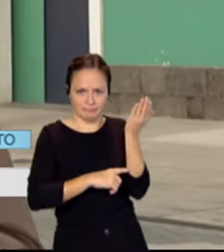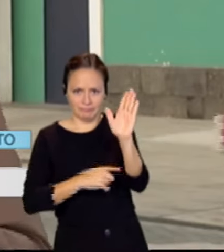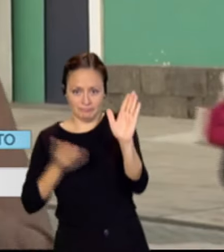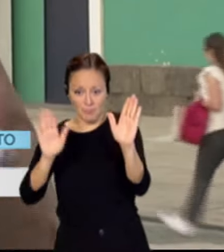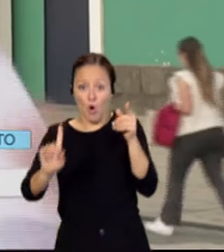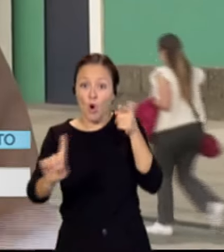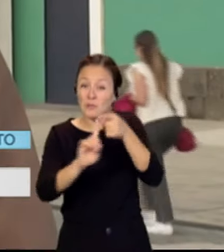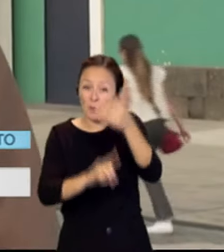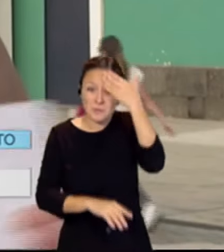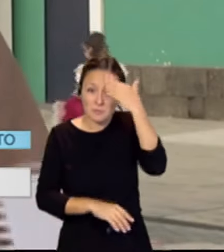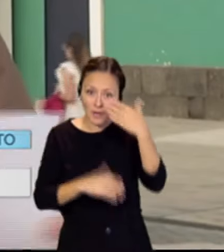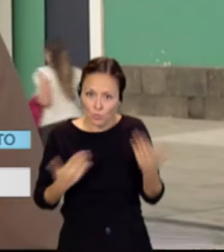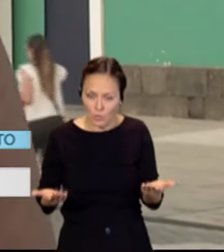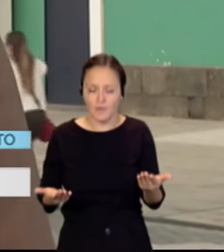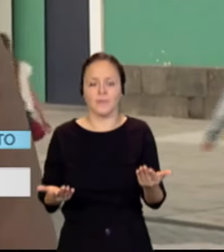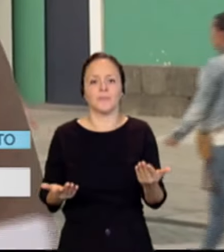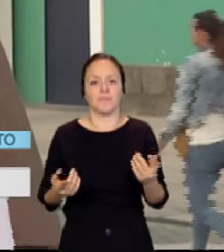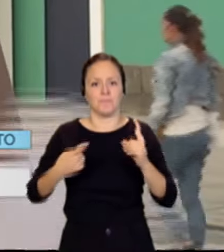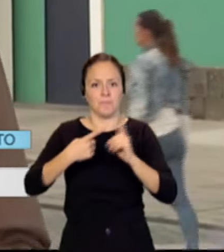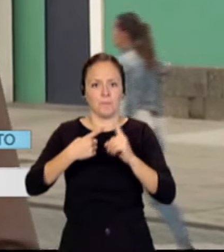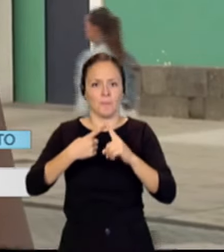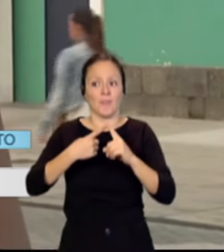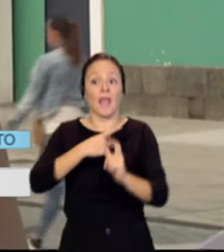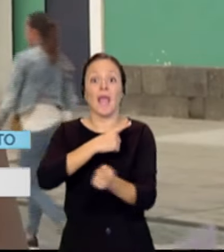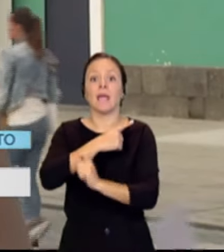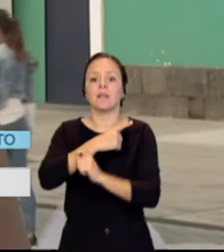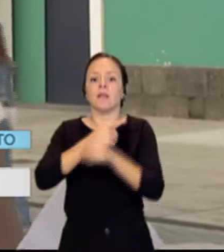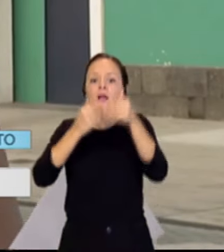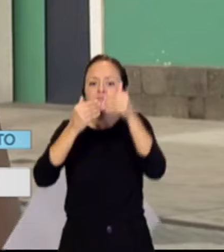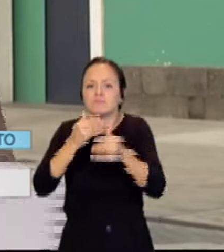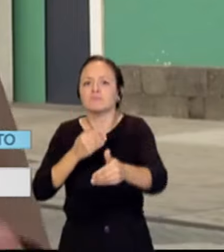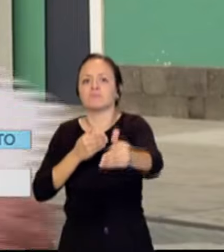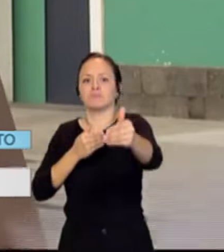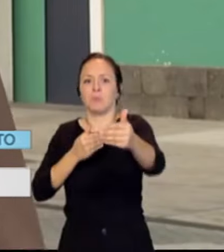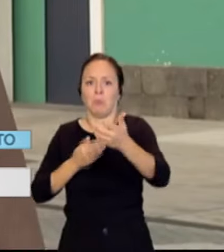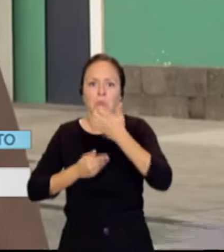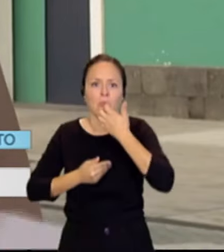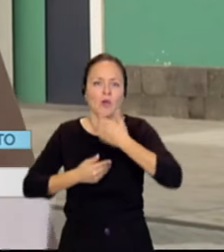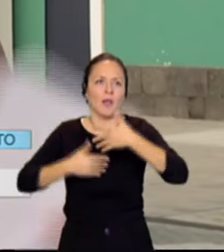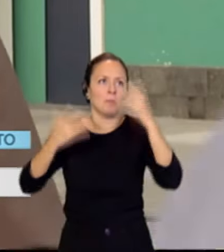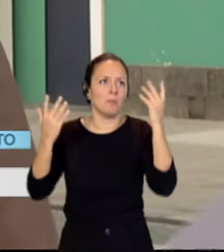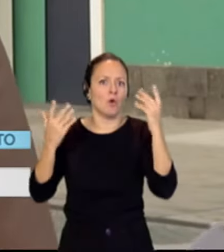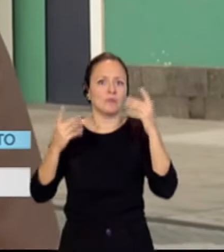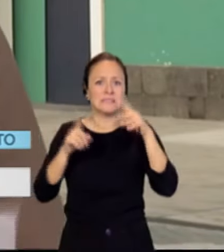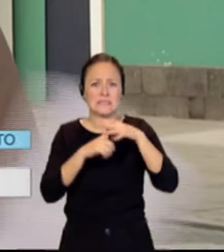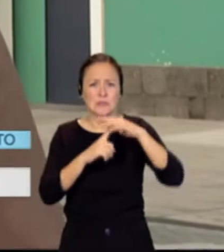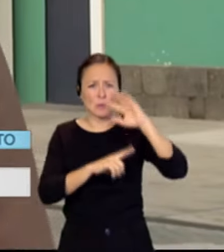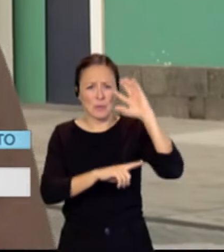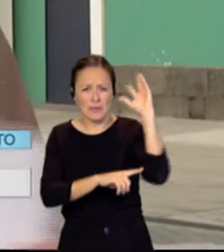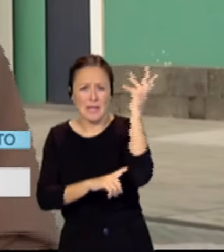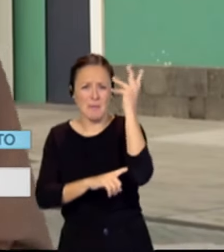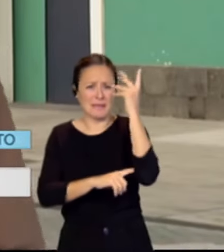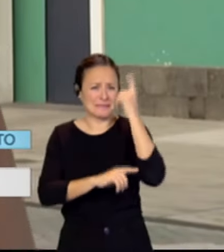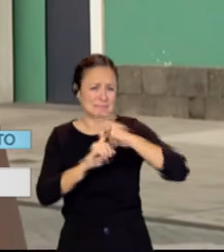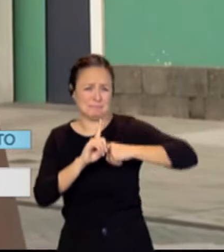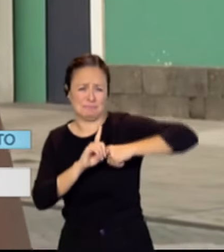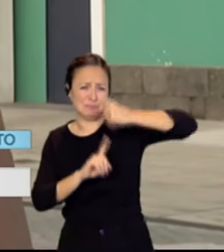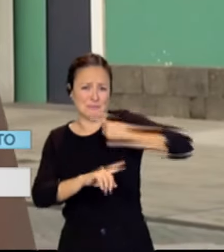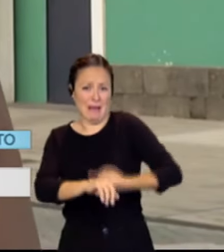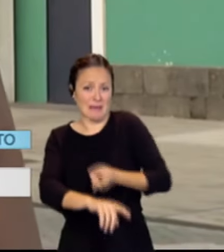el afrontar nuevas estrategias de cara por ejemplo a fenómenos meteorológicos extremos que se están